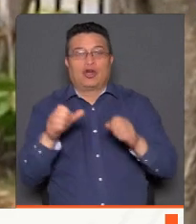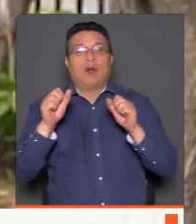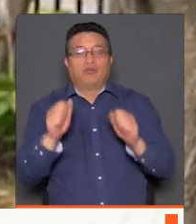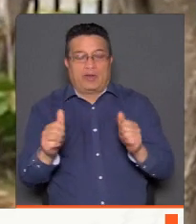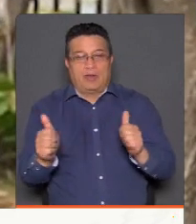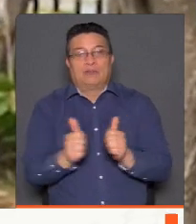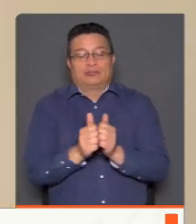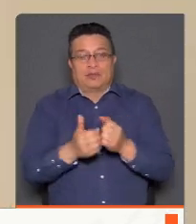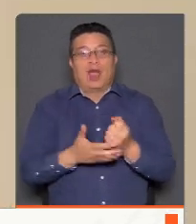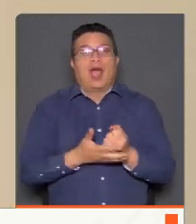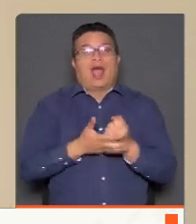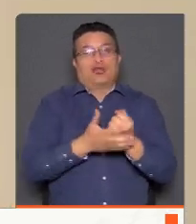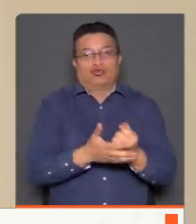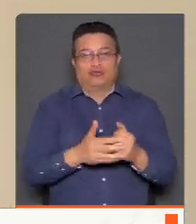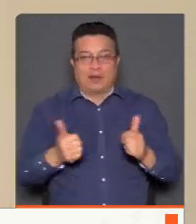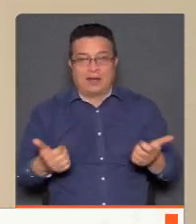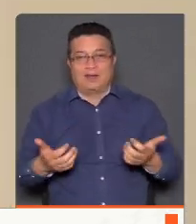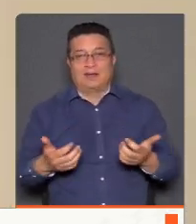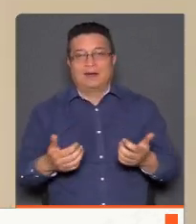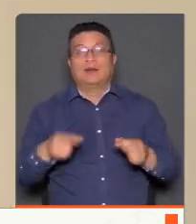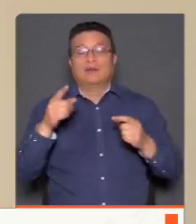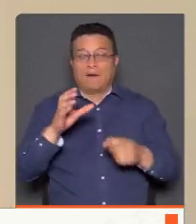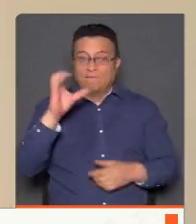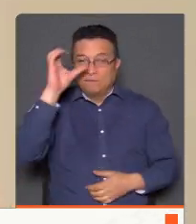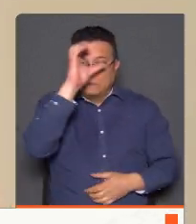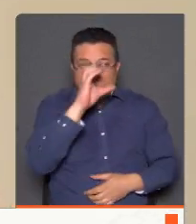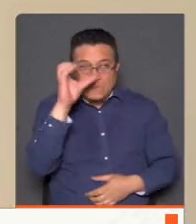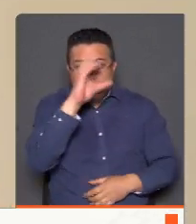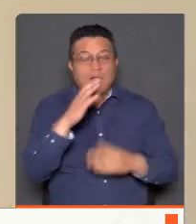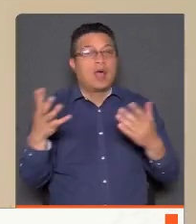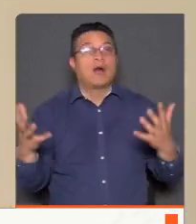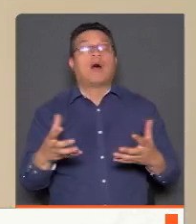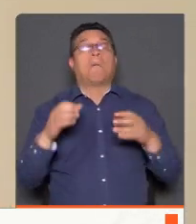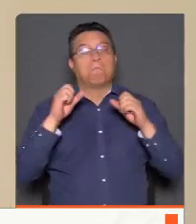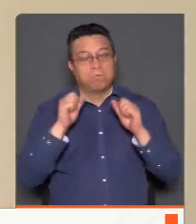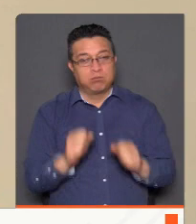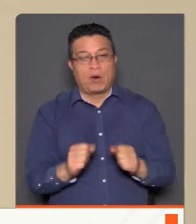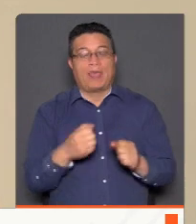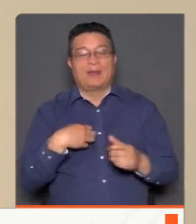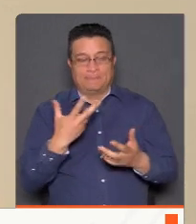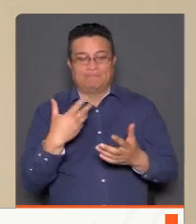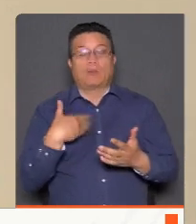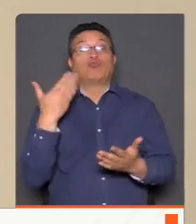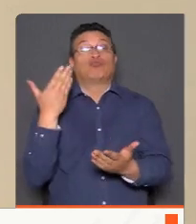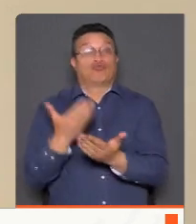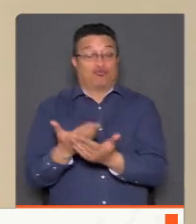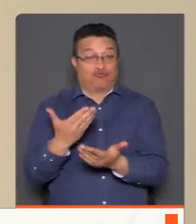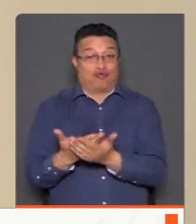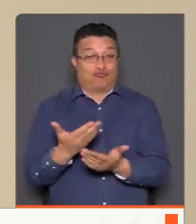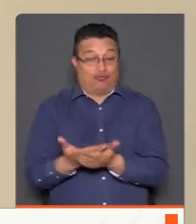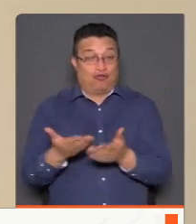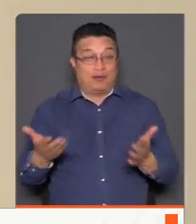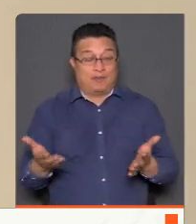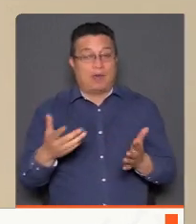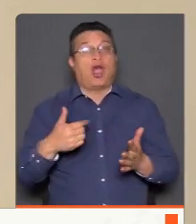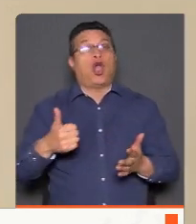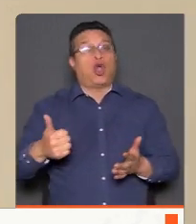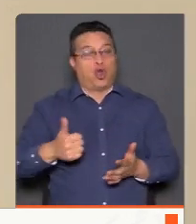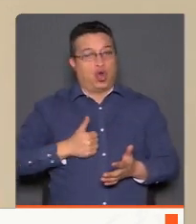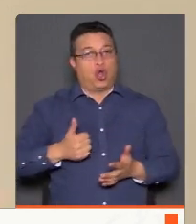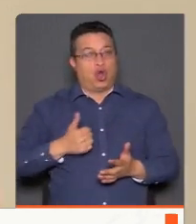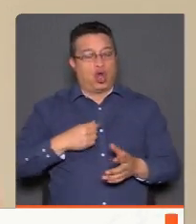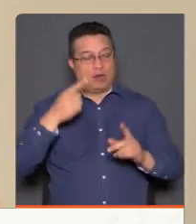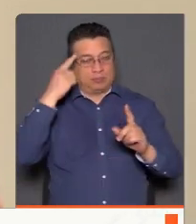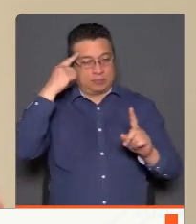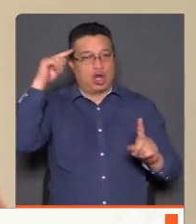algún tipo de cobertura. Buscan para poder de alguna manera tomar ventaja y cumplir con su objetivo